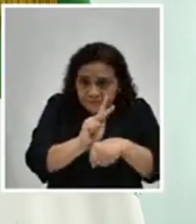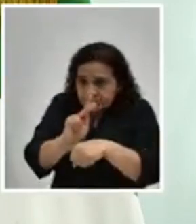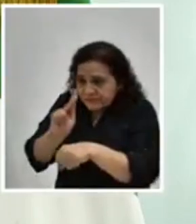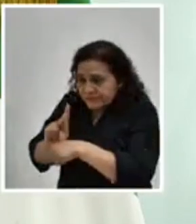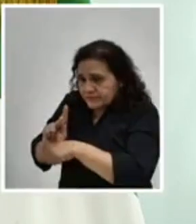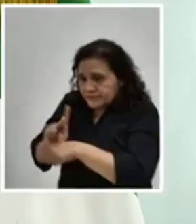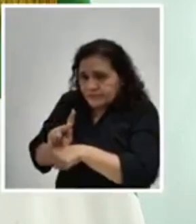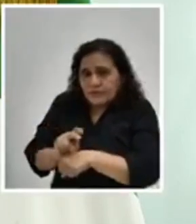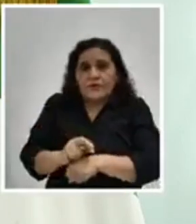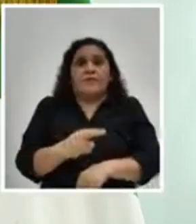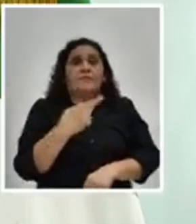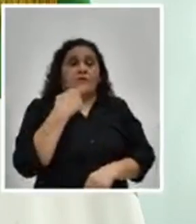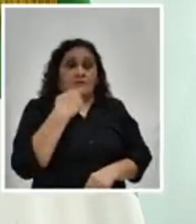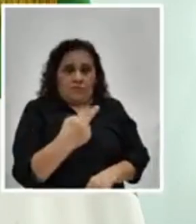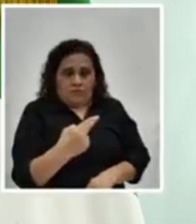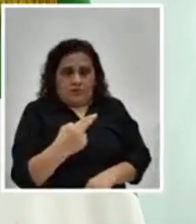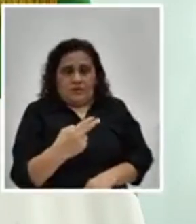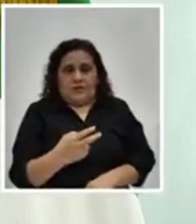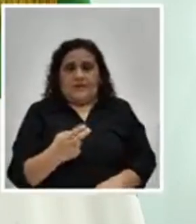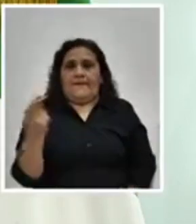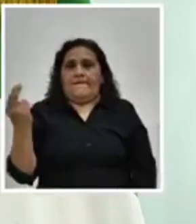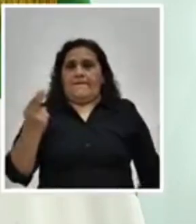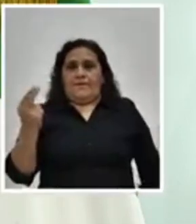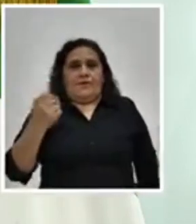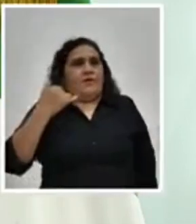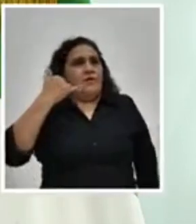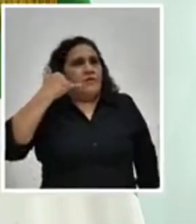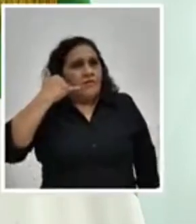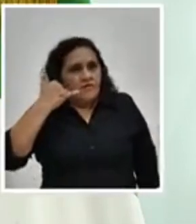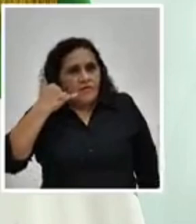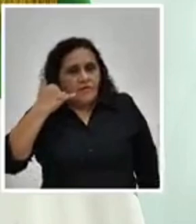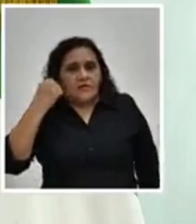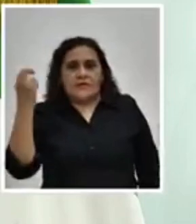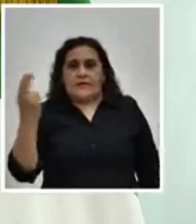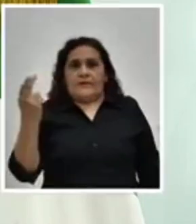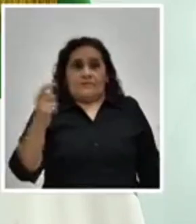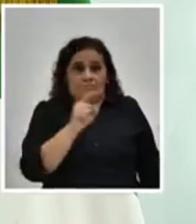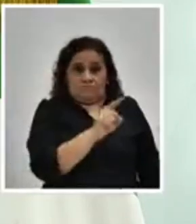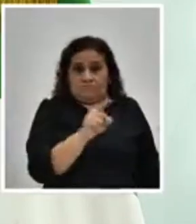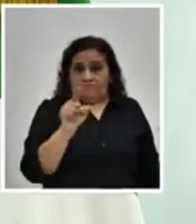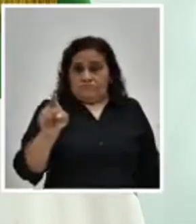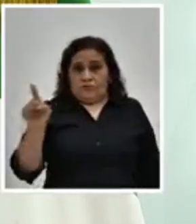las respuestas a las llamadas y atenciones ciudadanas.